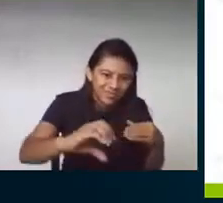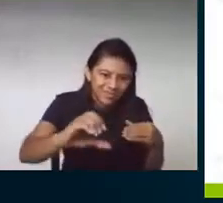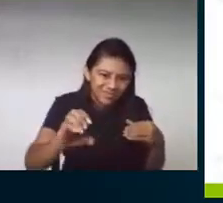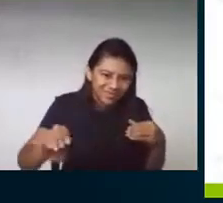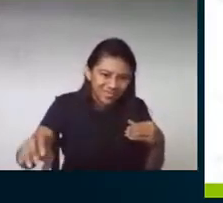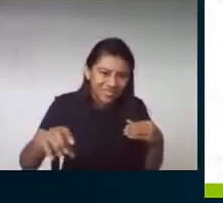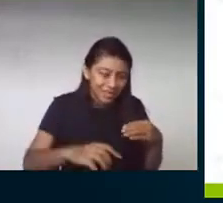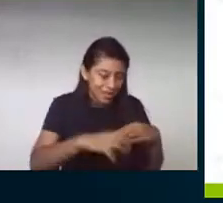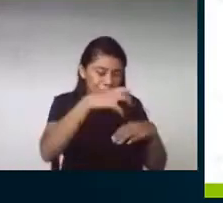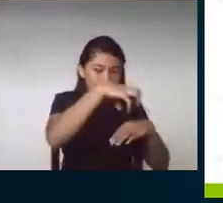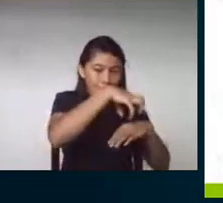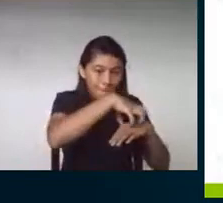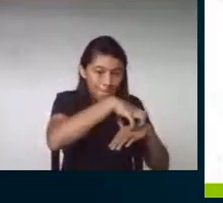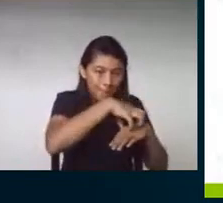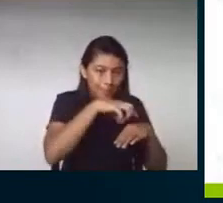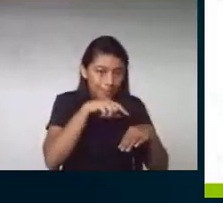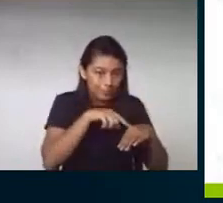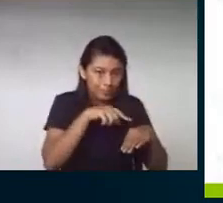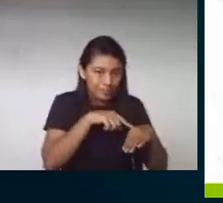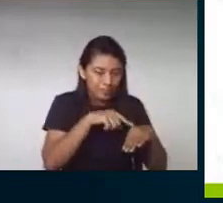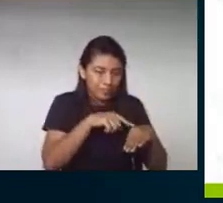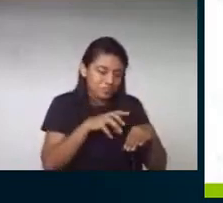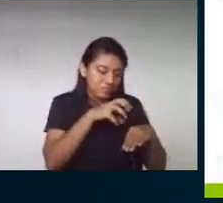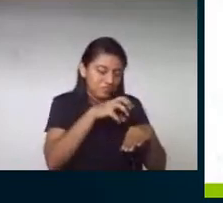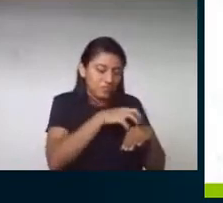en tiempo real simulaciones numéricas que sean capaces de